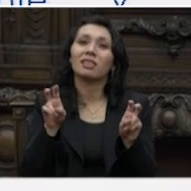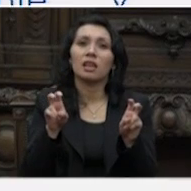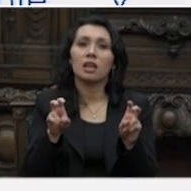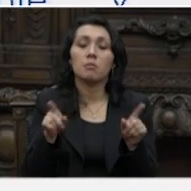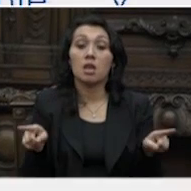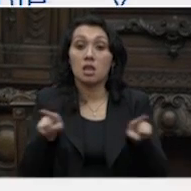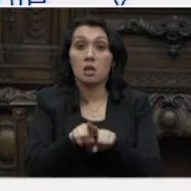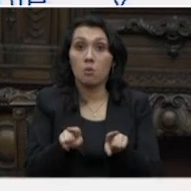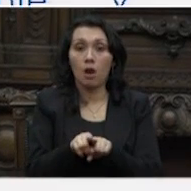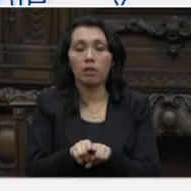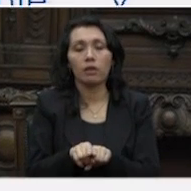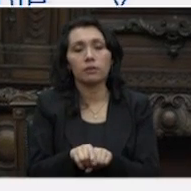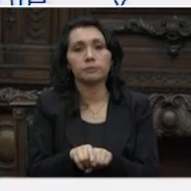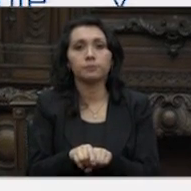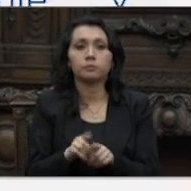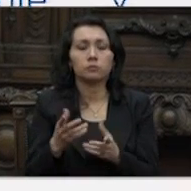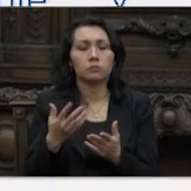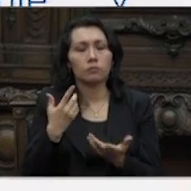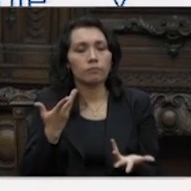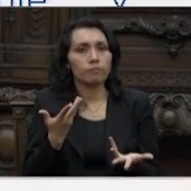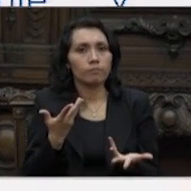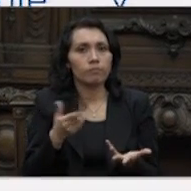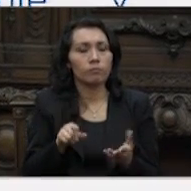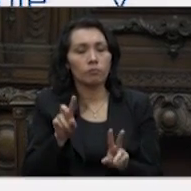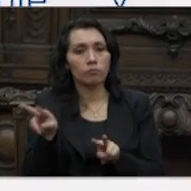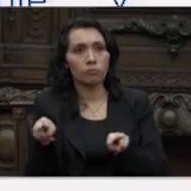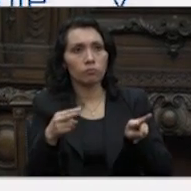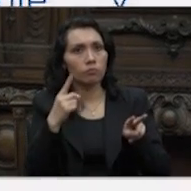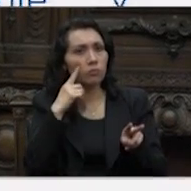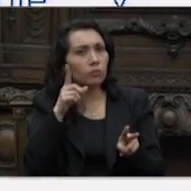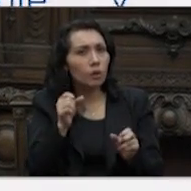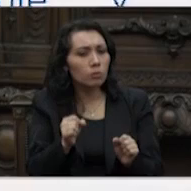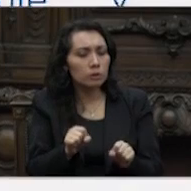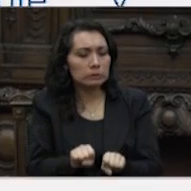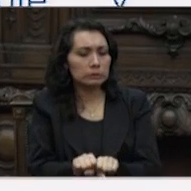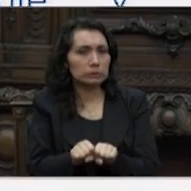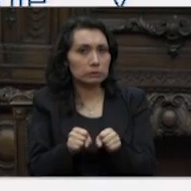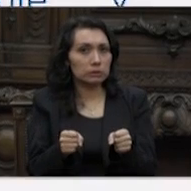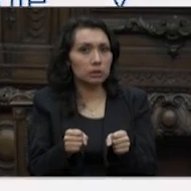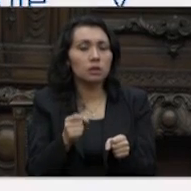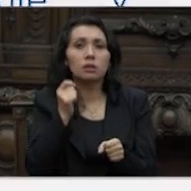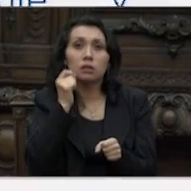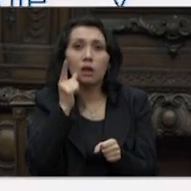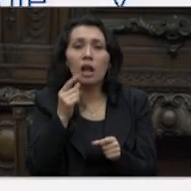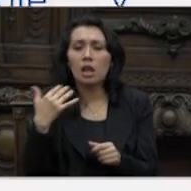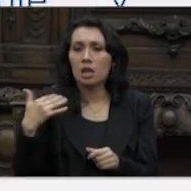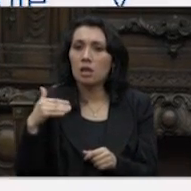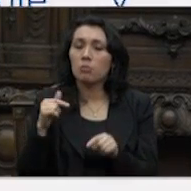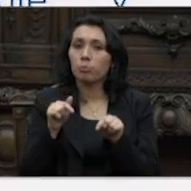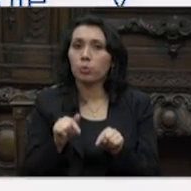de la igualdad, es una polémica que nos permite una ruptura. ¿Qué es lo importante de